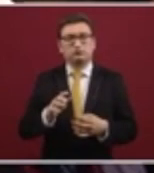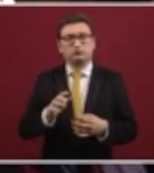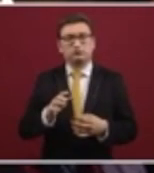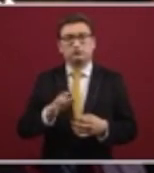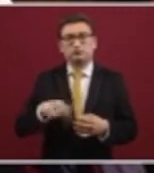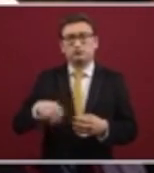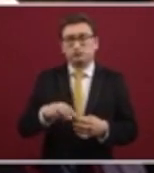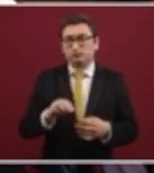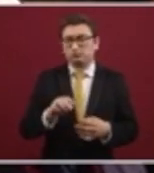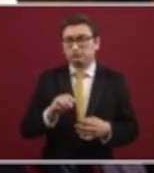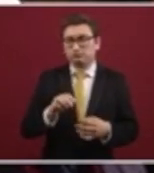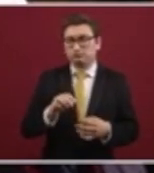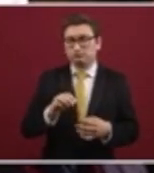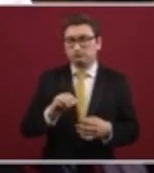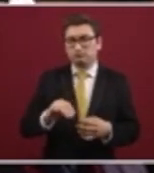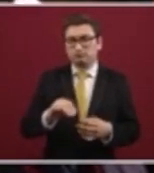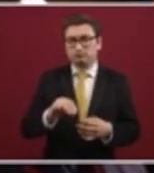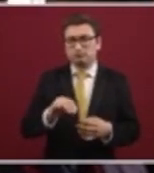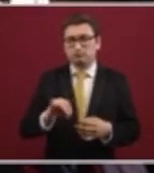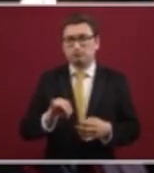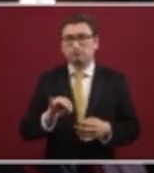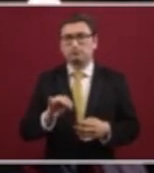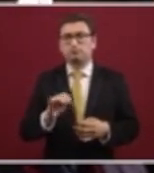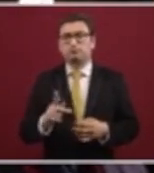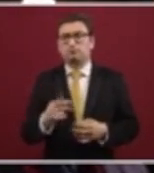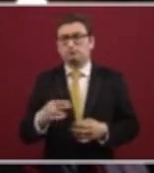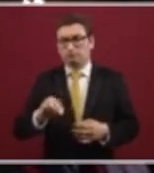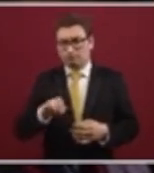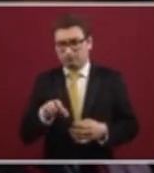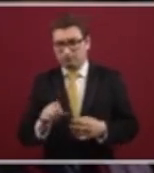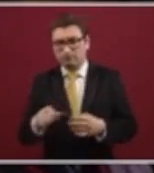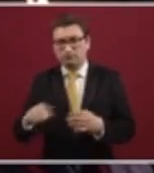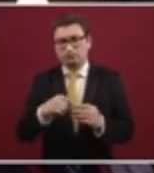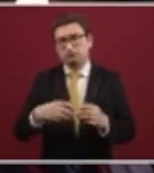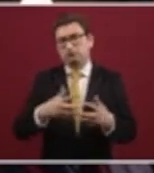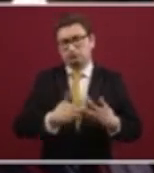de los mini pymes, que es micro, pequeña y mediana empresa. Hay que